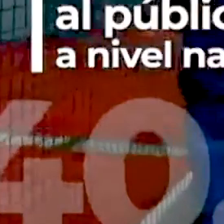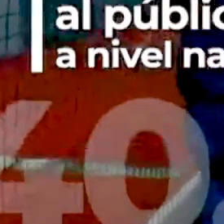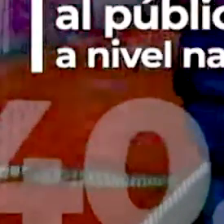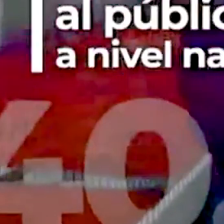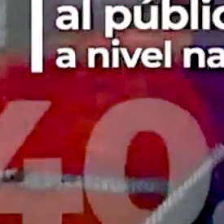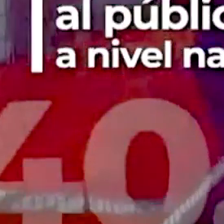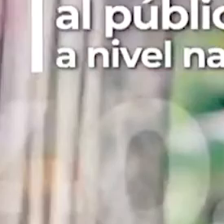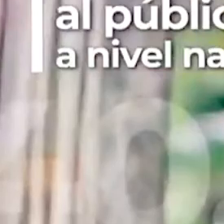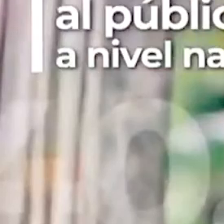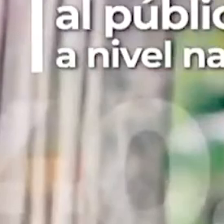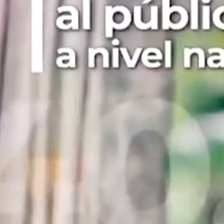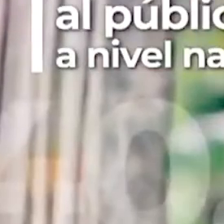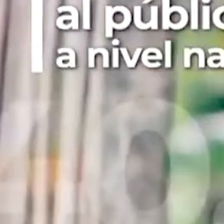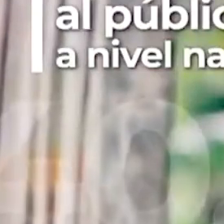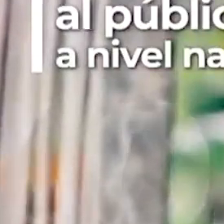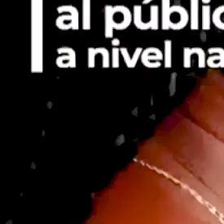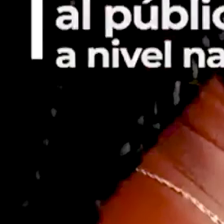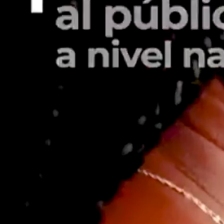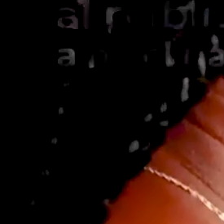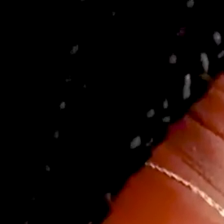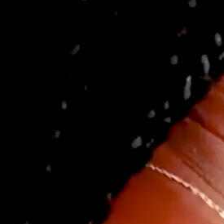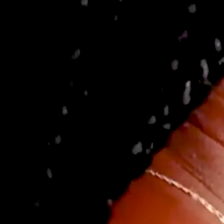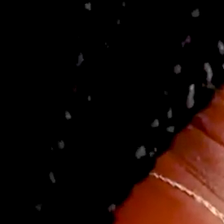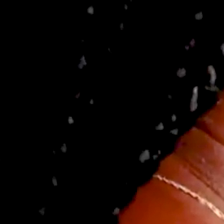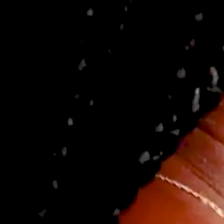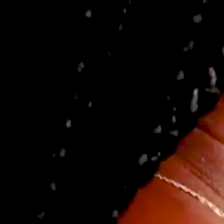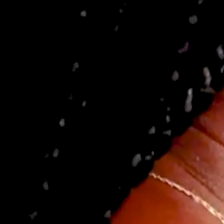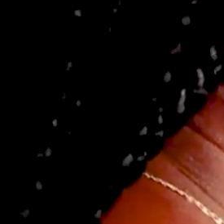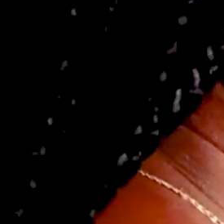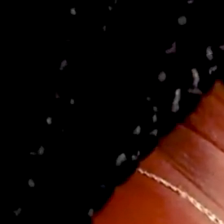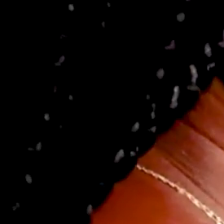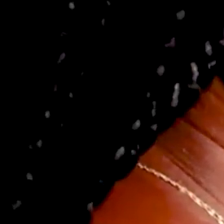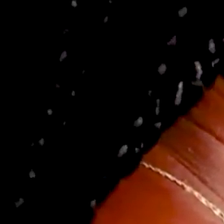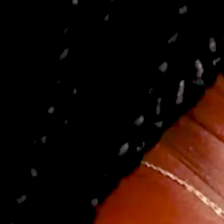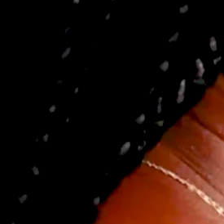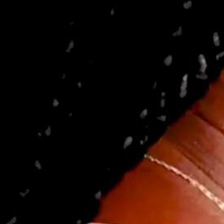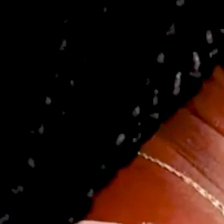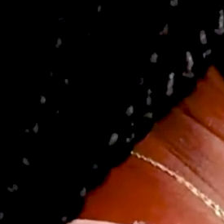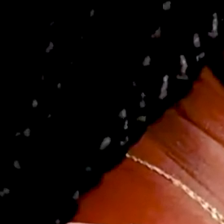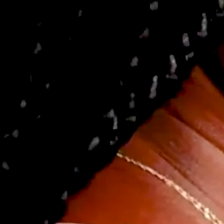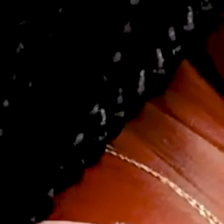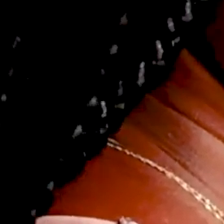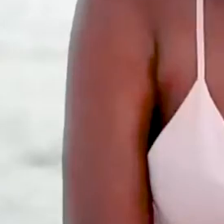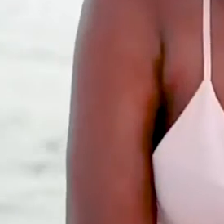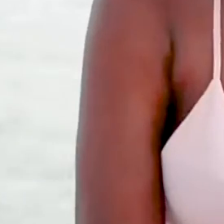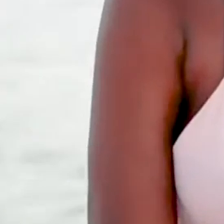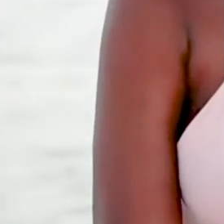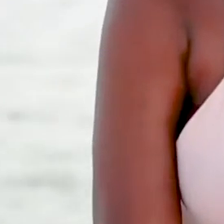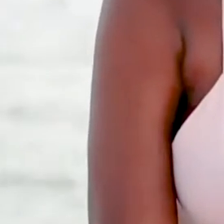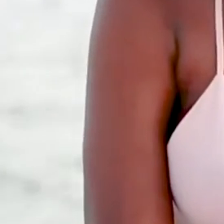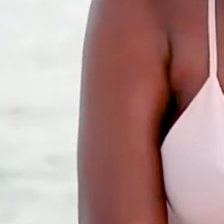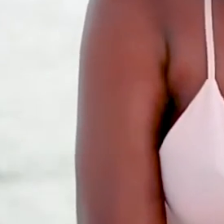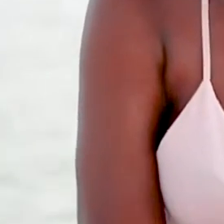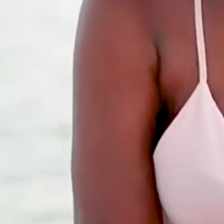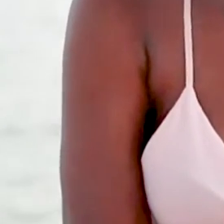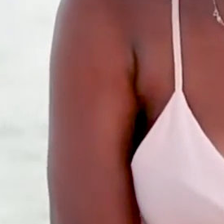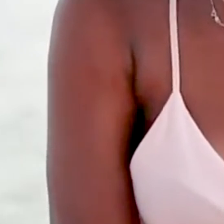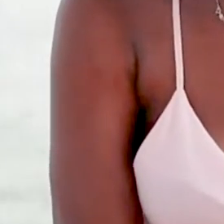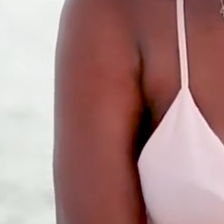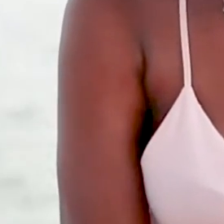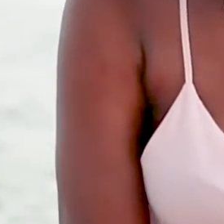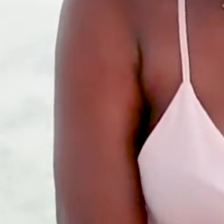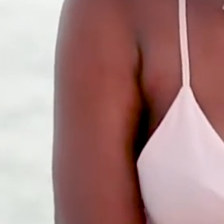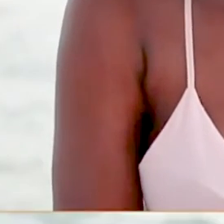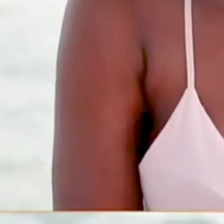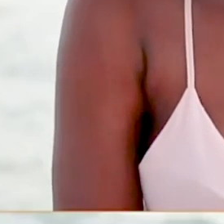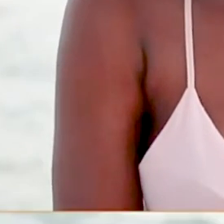40.744 orientaciones al público a nivel nacional. La Procuraduría juega un papel súper importante si las entidades no